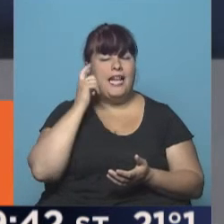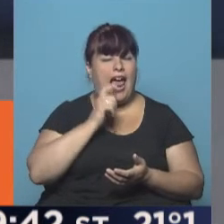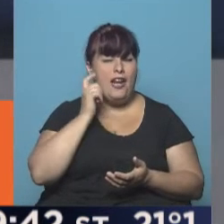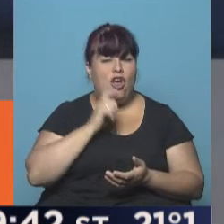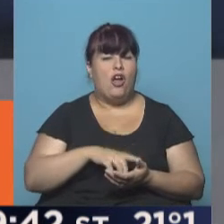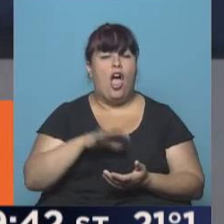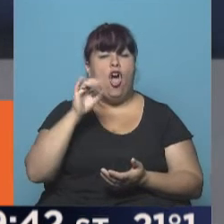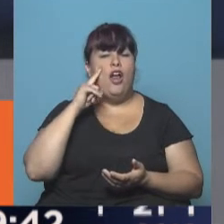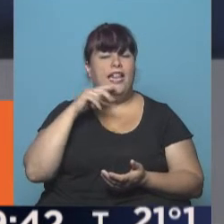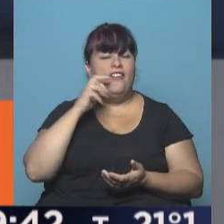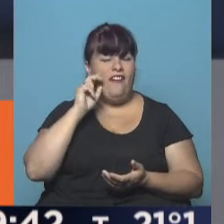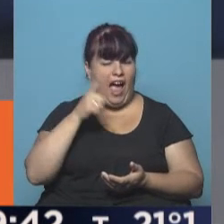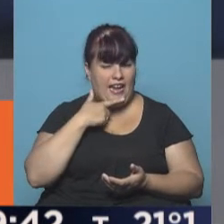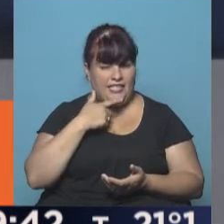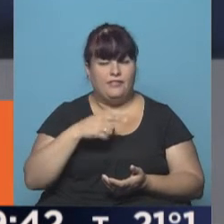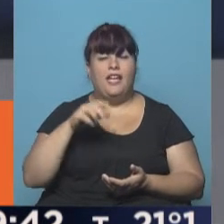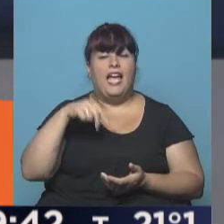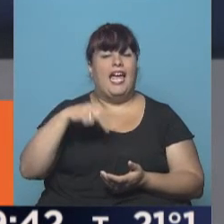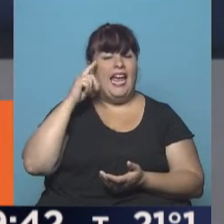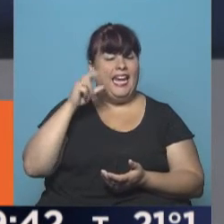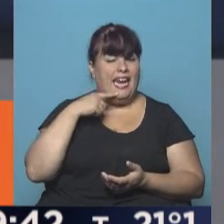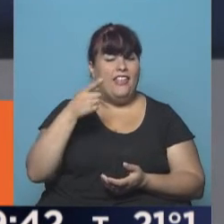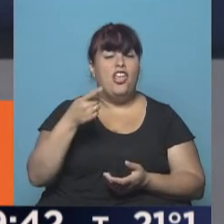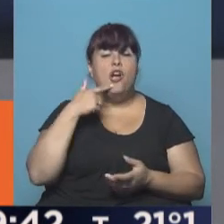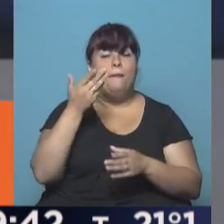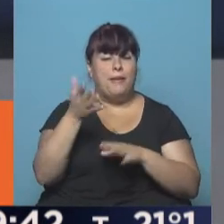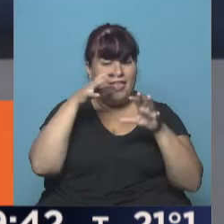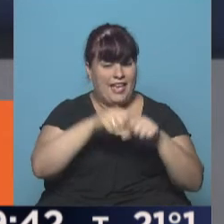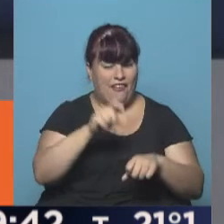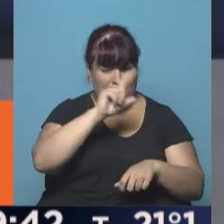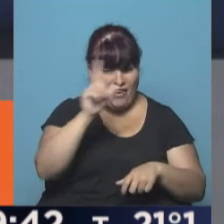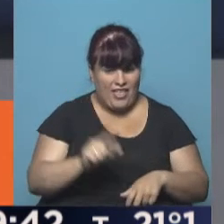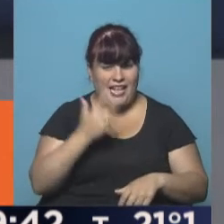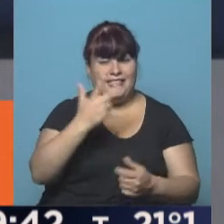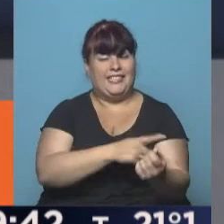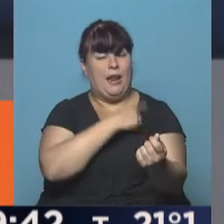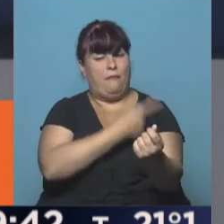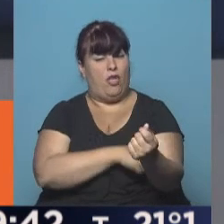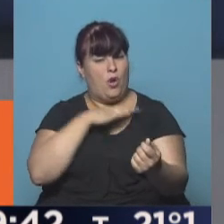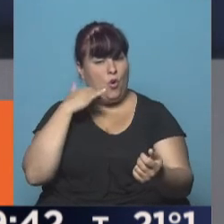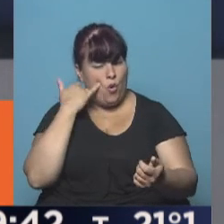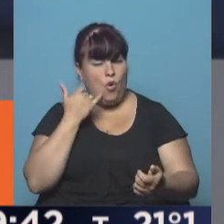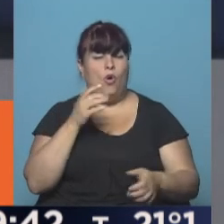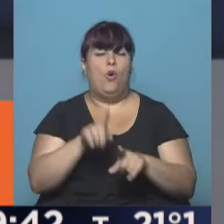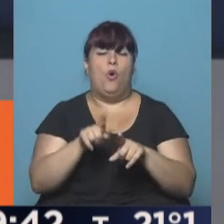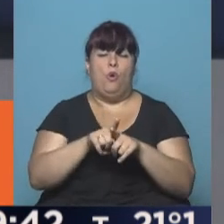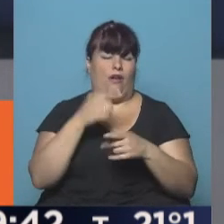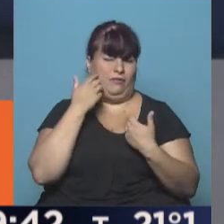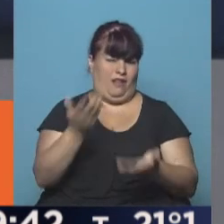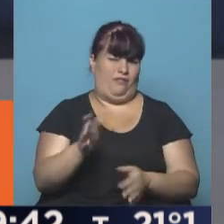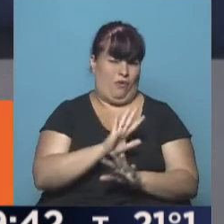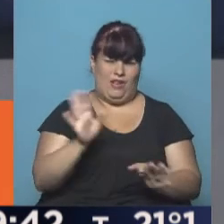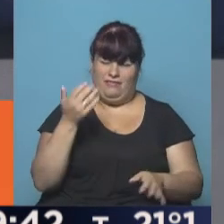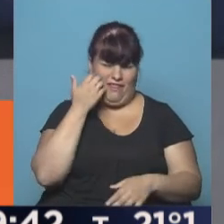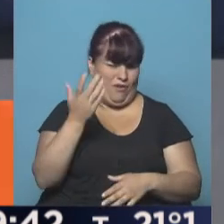héctor olivares mario negri dijo el pedido de intervención federal de los tres poderes de jujuy es una desfachatez es